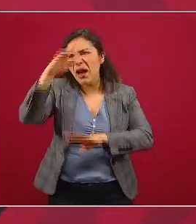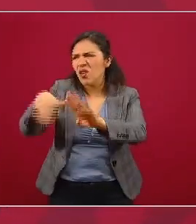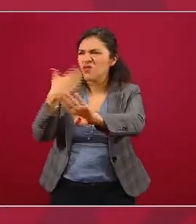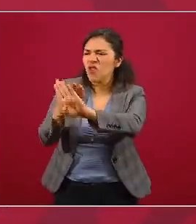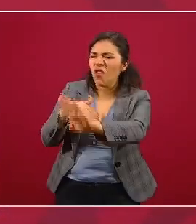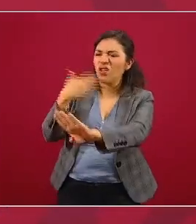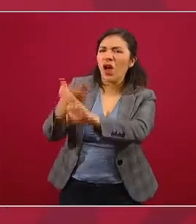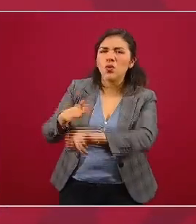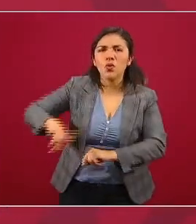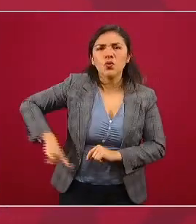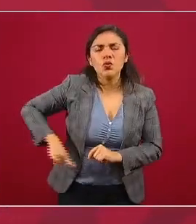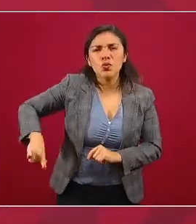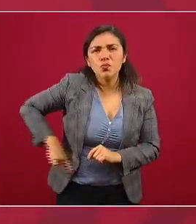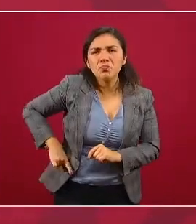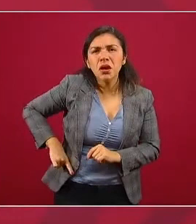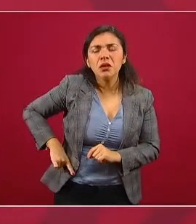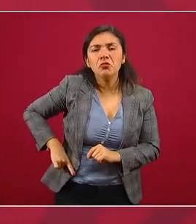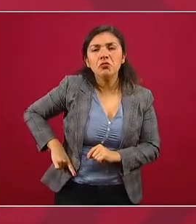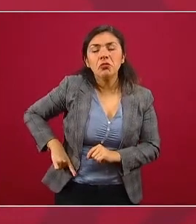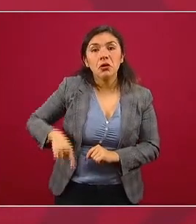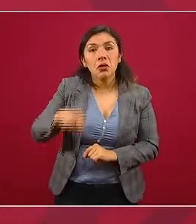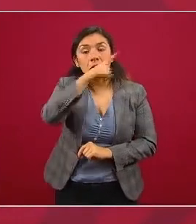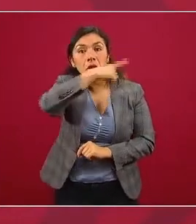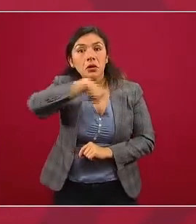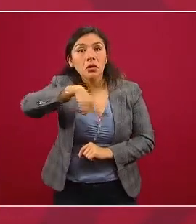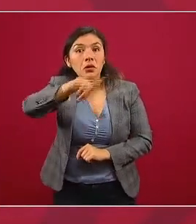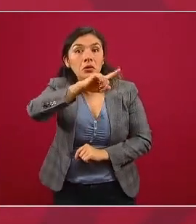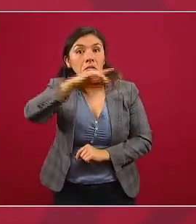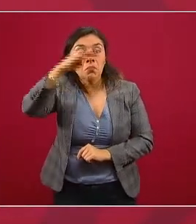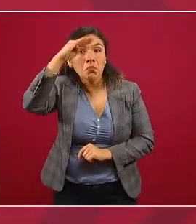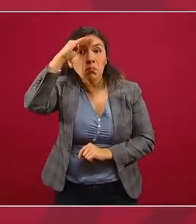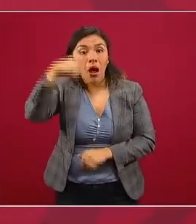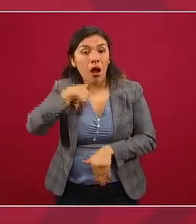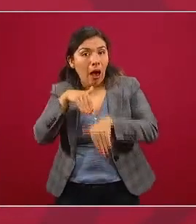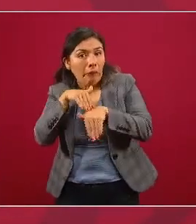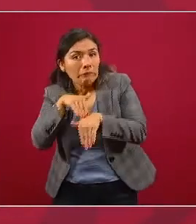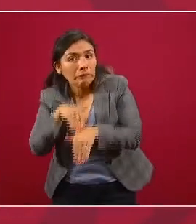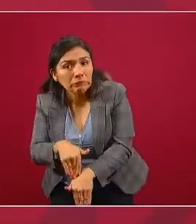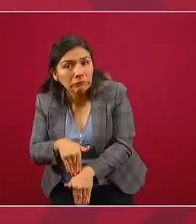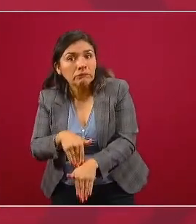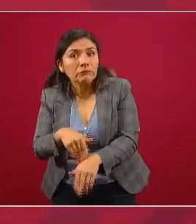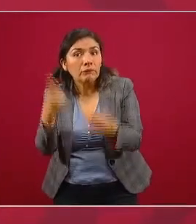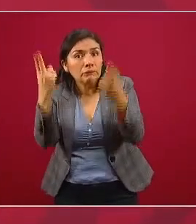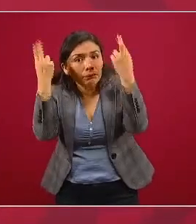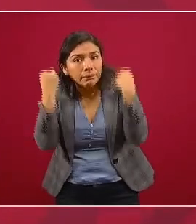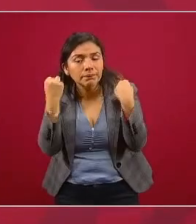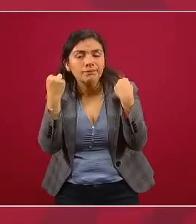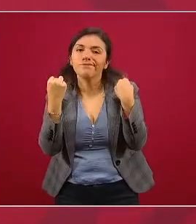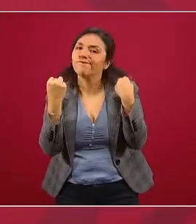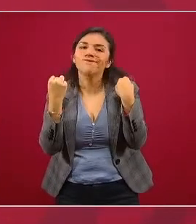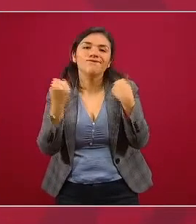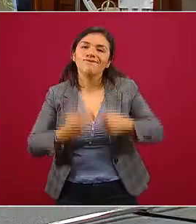gobierno, que nos iban a doblegar.